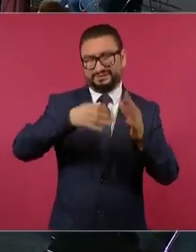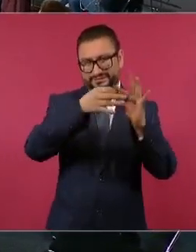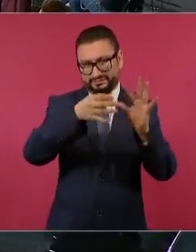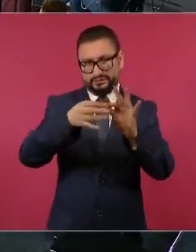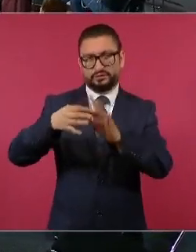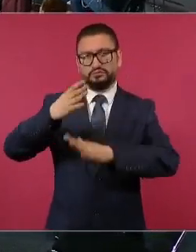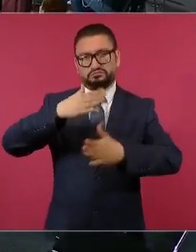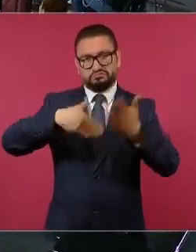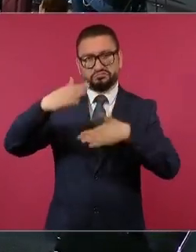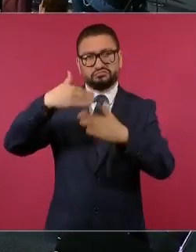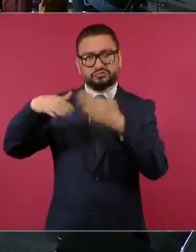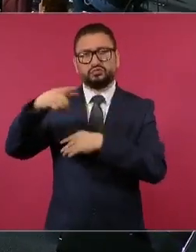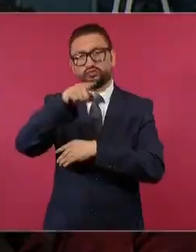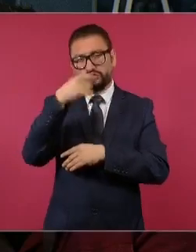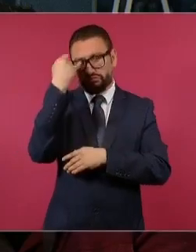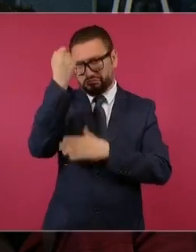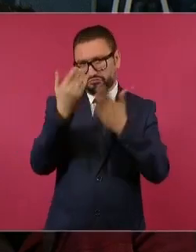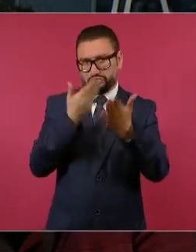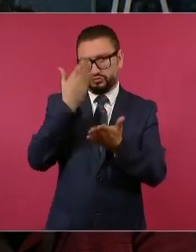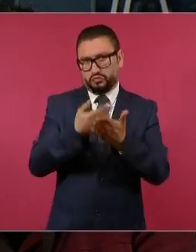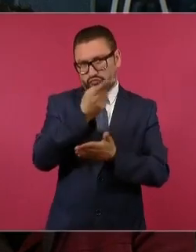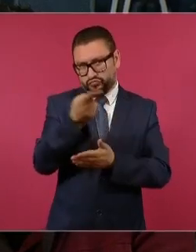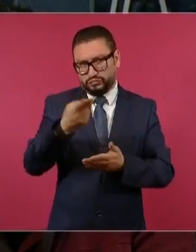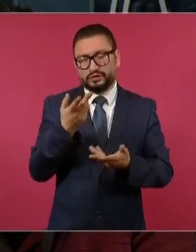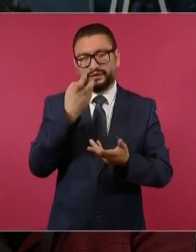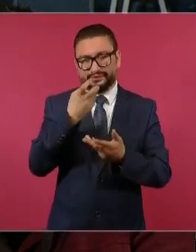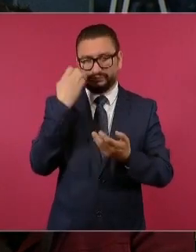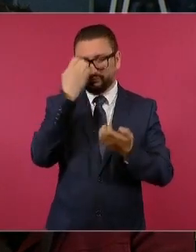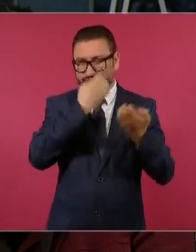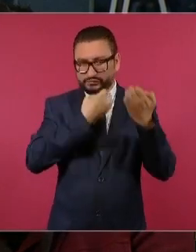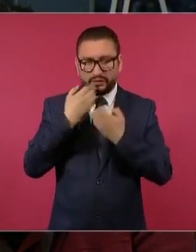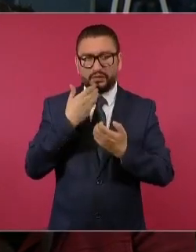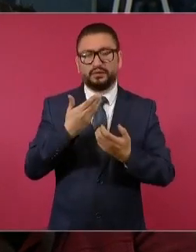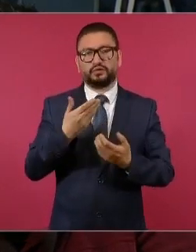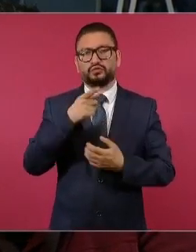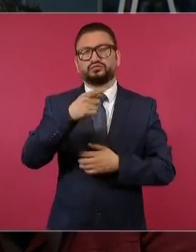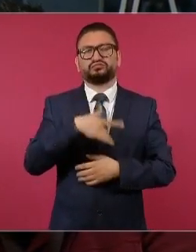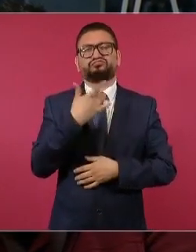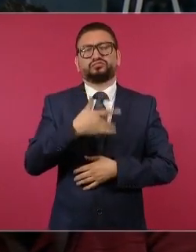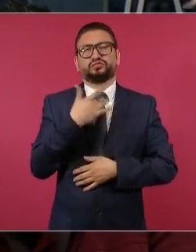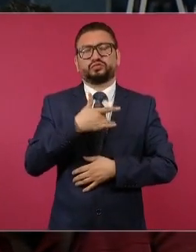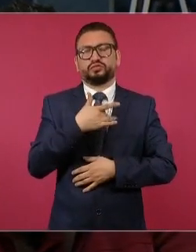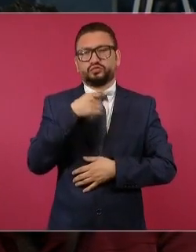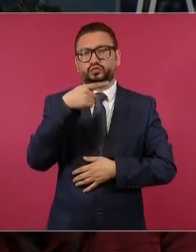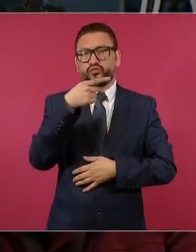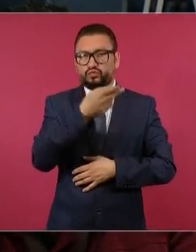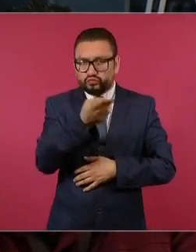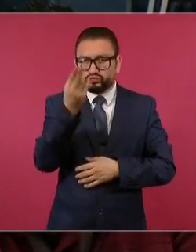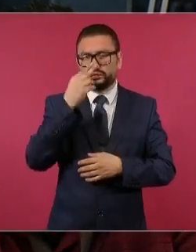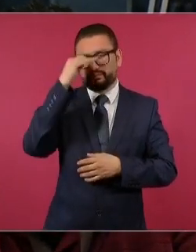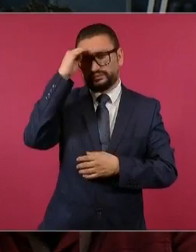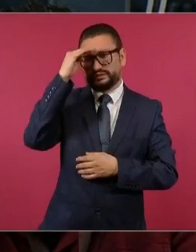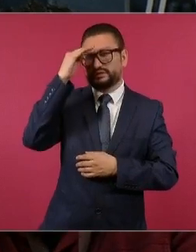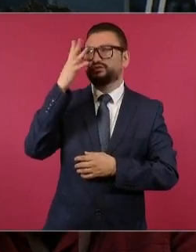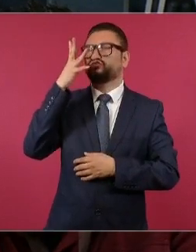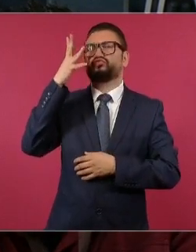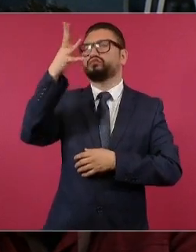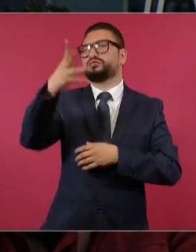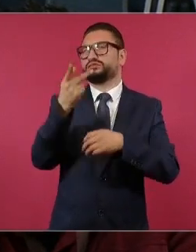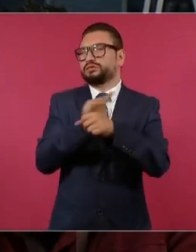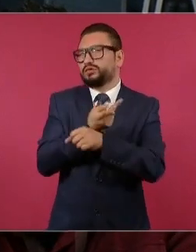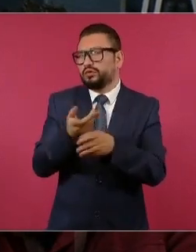al éxito de la visión que usted incorporó a partir de este análisis, ¿qué es lo que usted está visionando hacia el futuro?